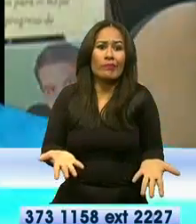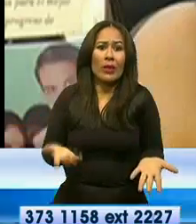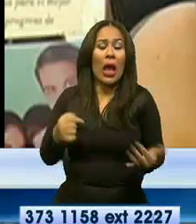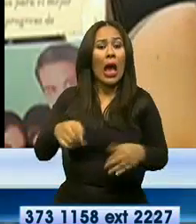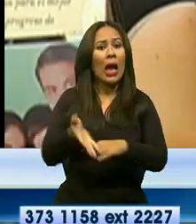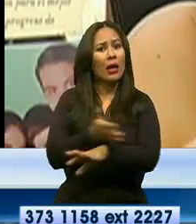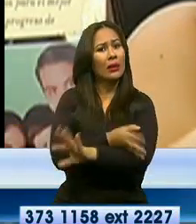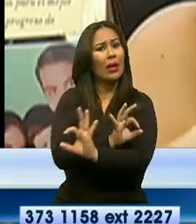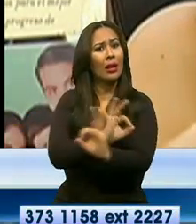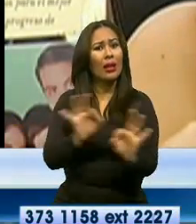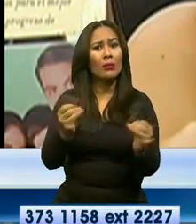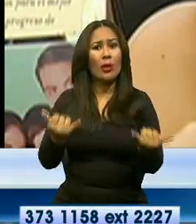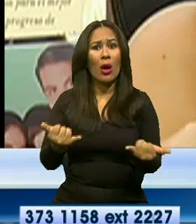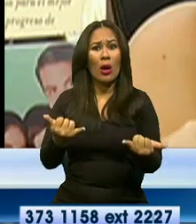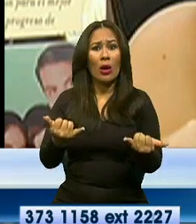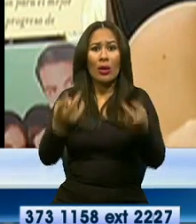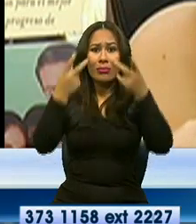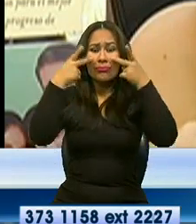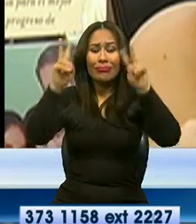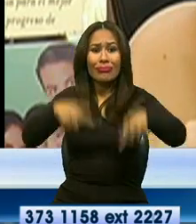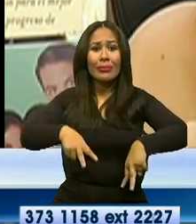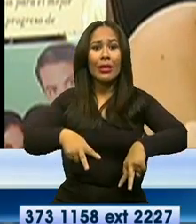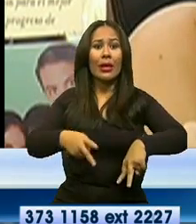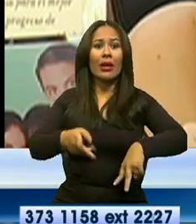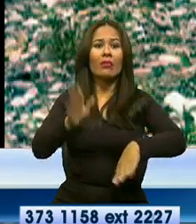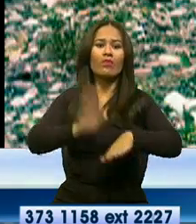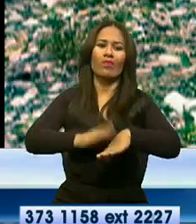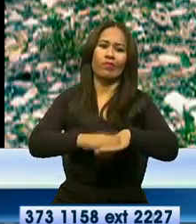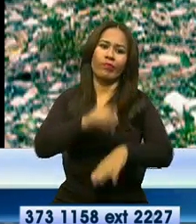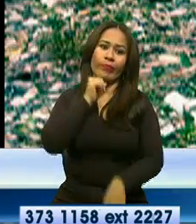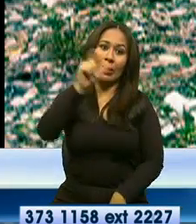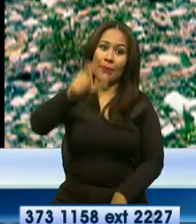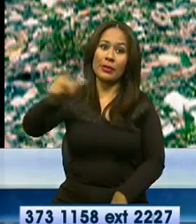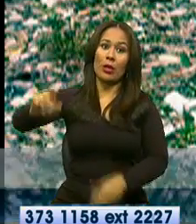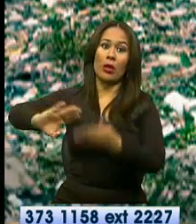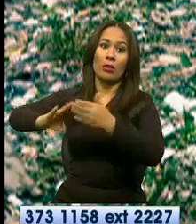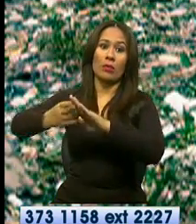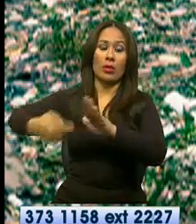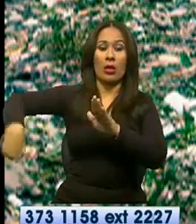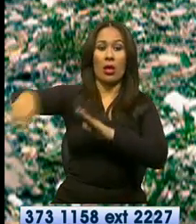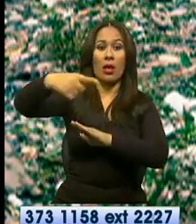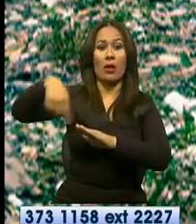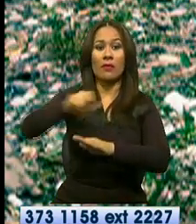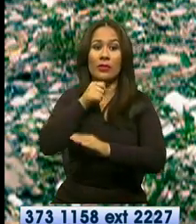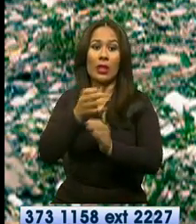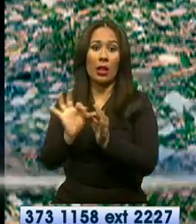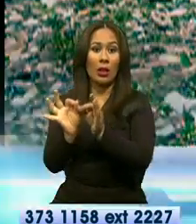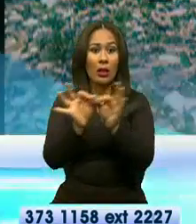limpio y hoy está así, o sea, estamos ya nosotros haciendo